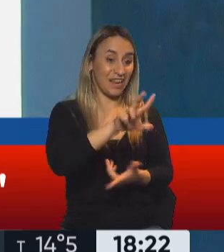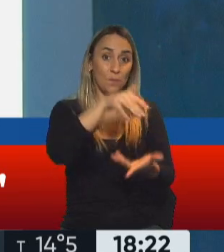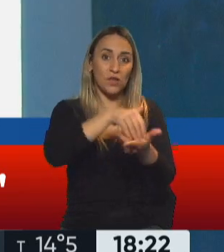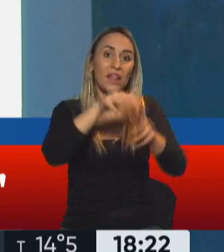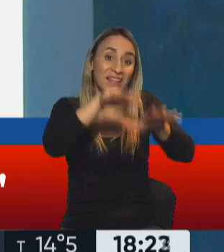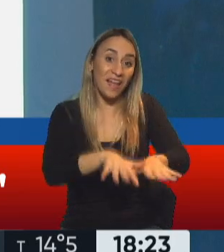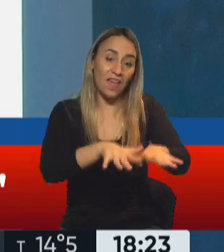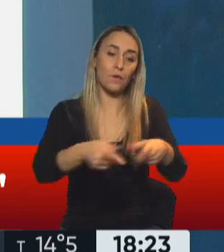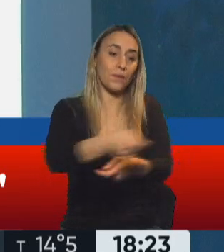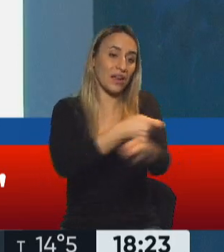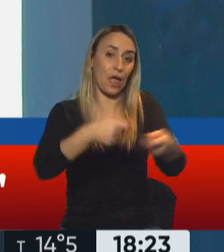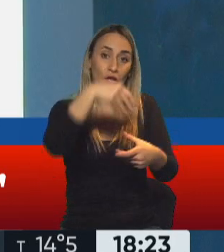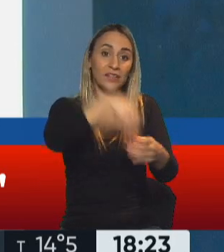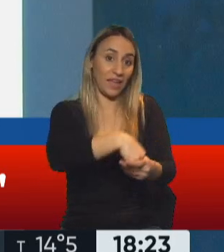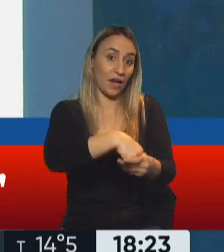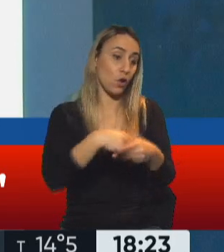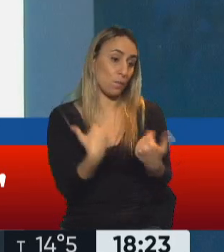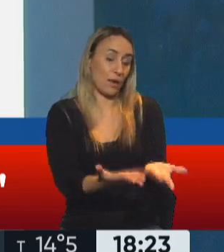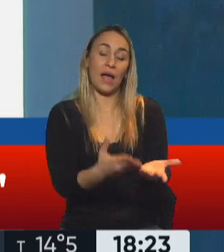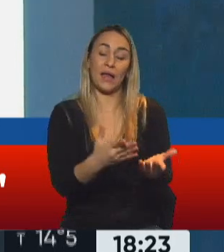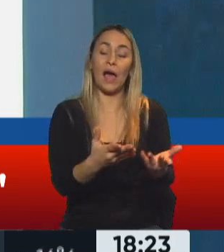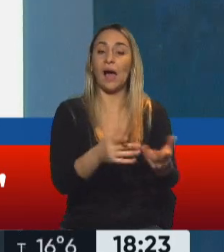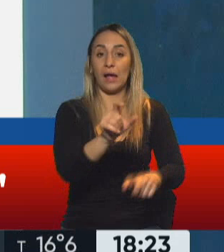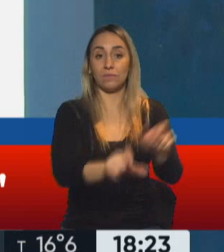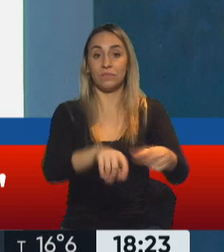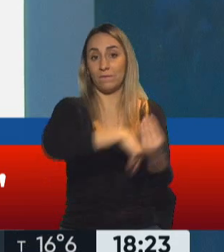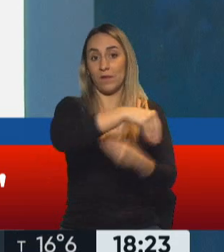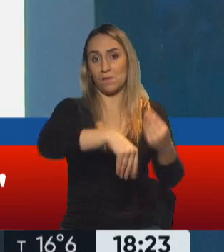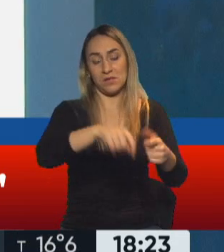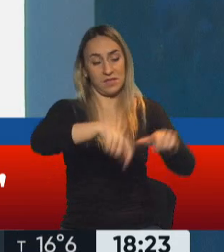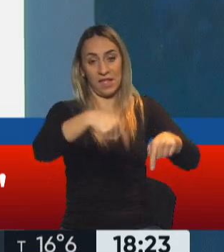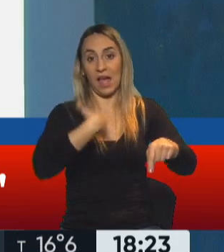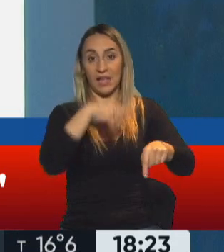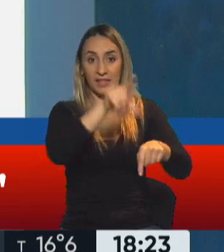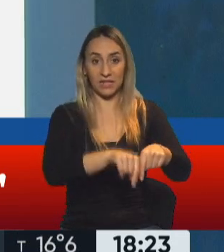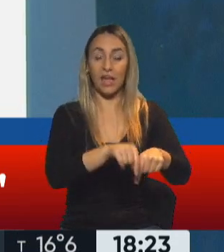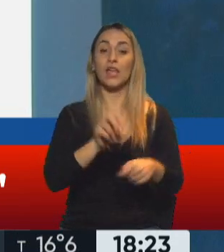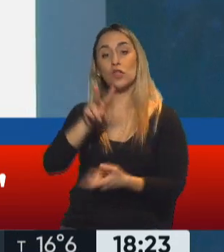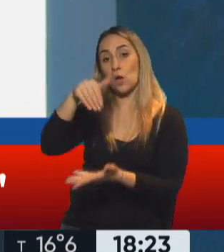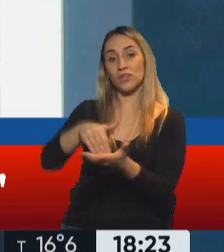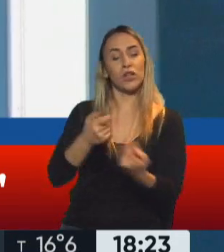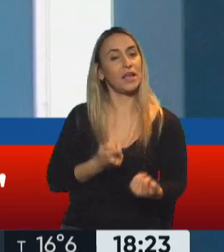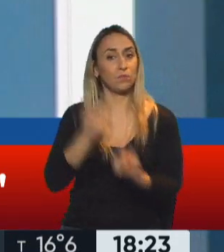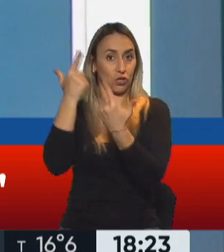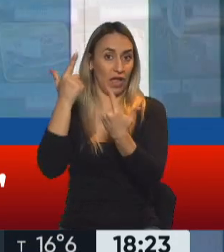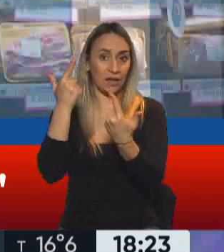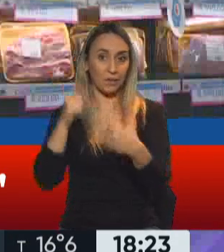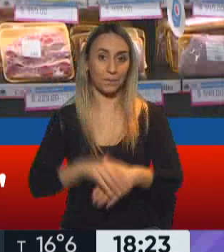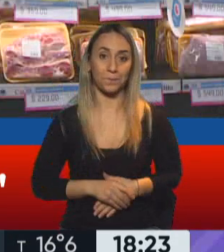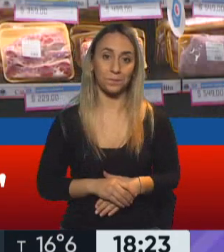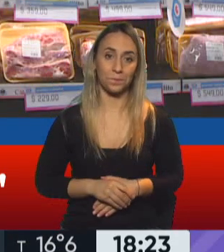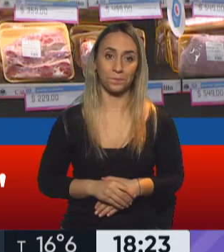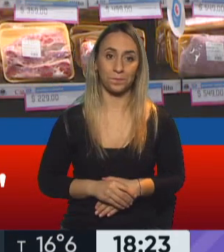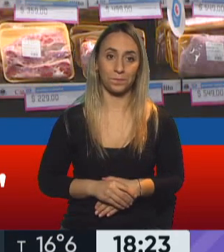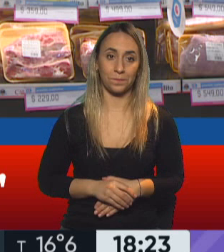mercado interno, justamente para favorecer la oferta aquí en Argentina, y 2 se van al exterior, ¿no? Justamente también la idea